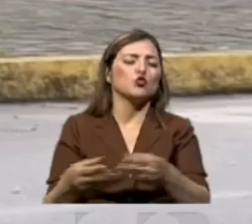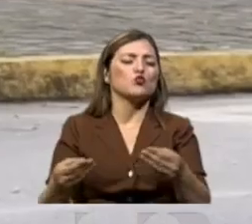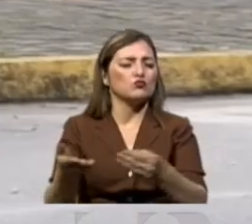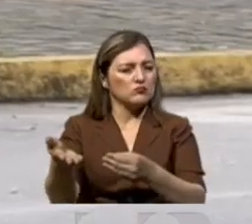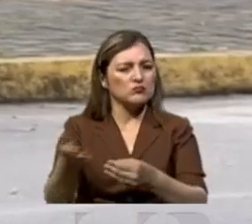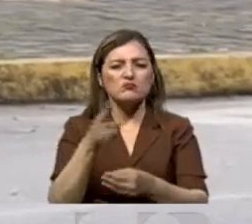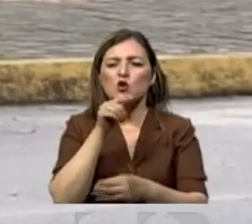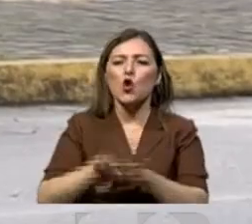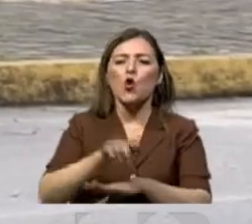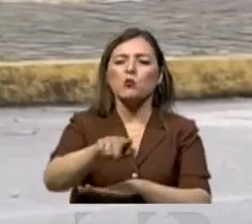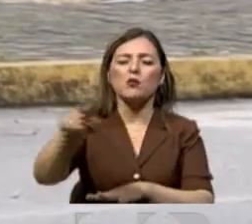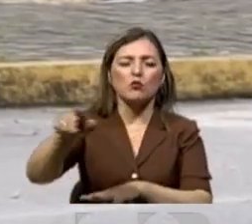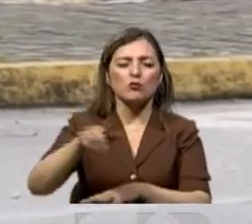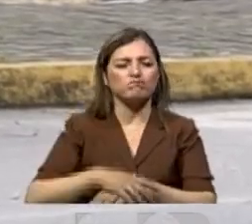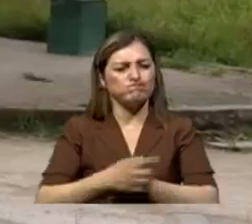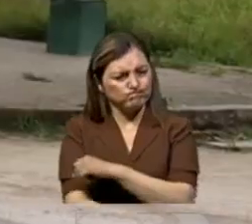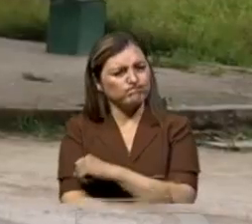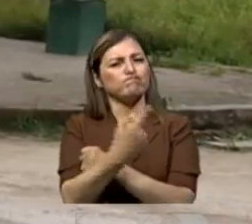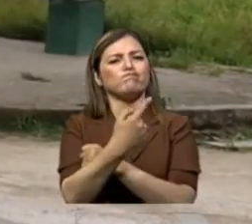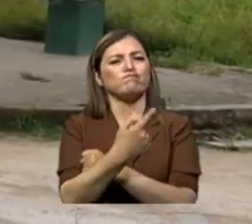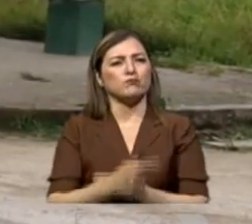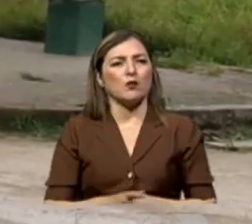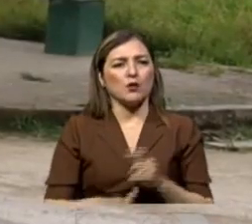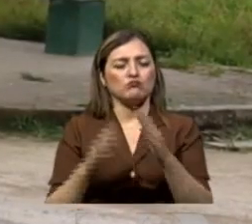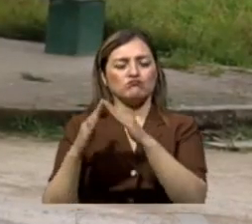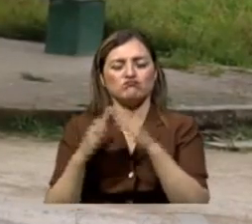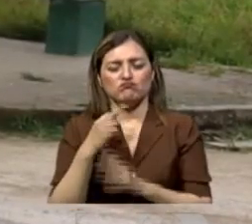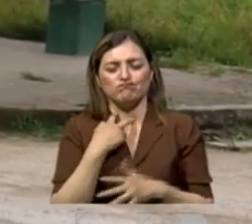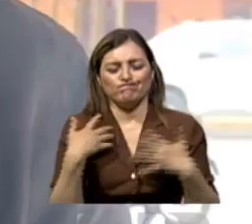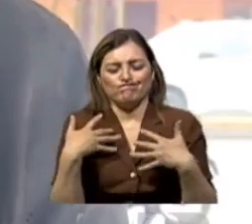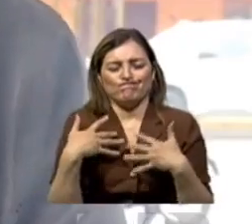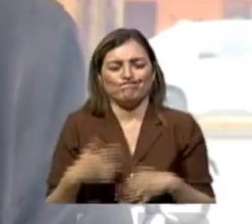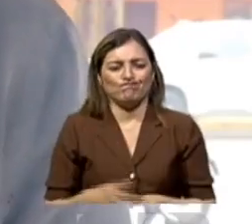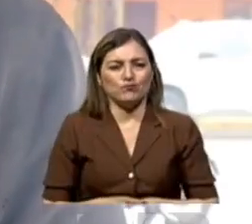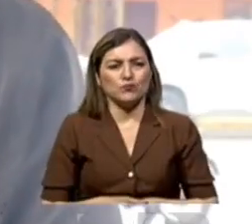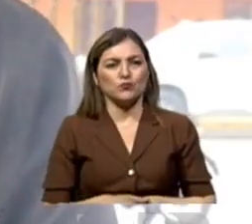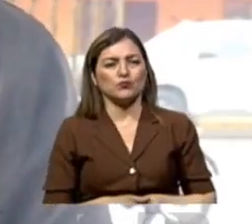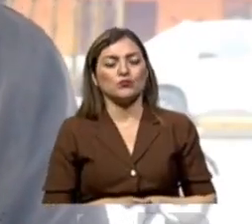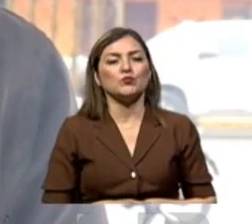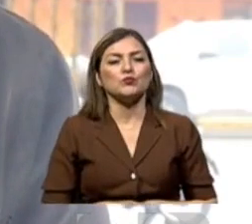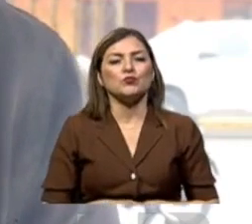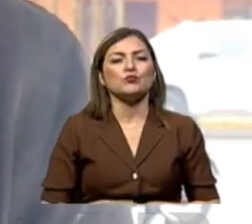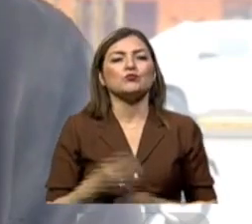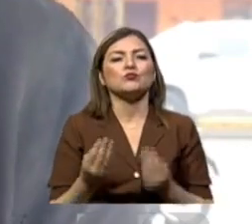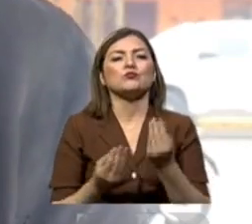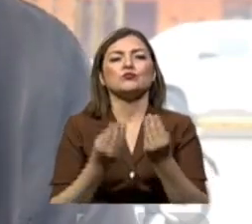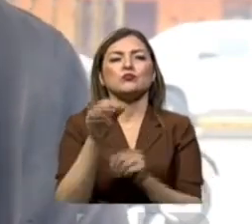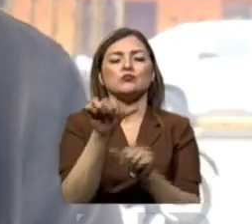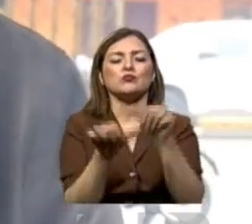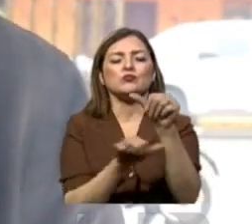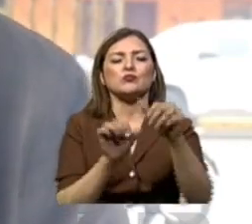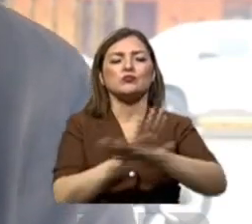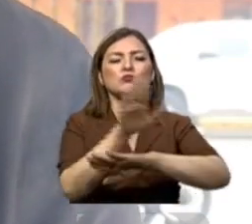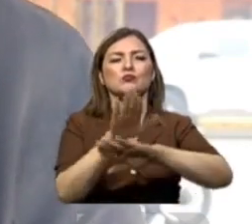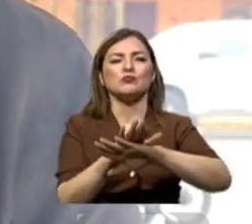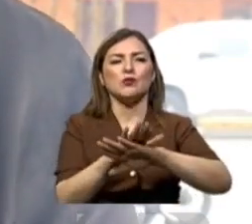los actores de estos hechos que mantienen en zozobra a los comuneros. Lo que hemos hecho es darles asesoría respecto